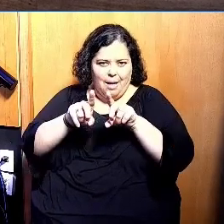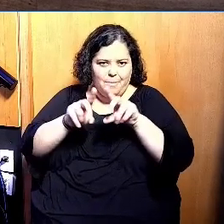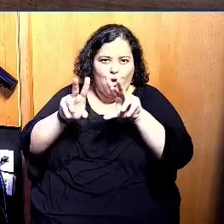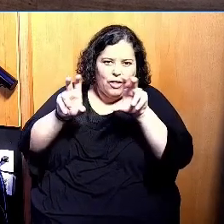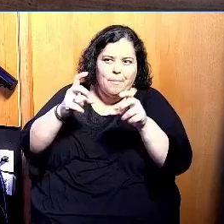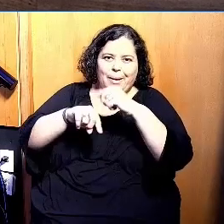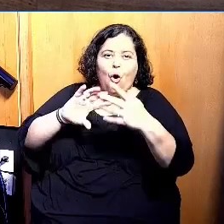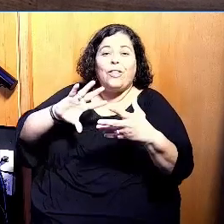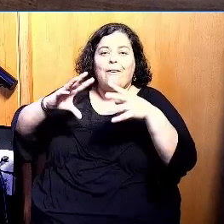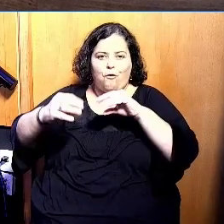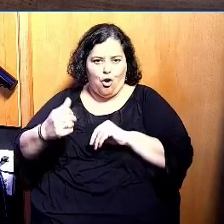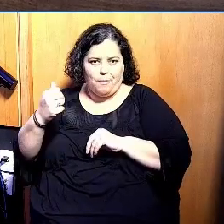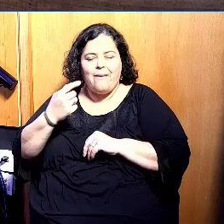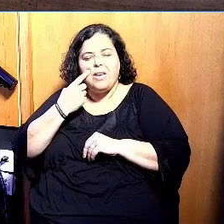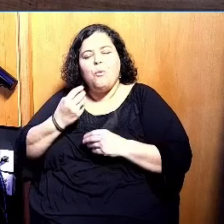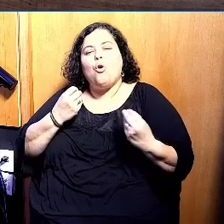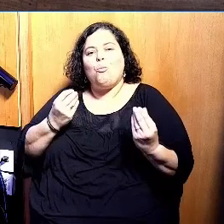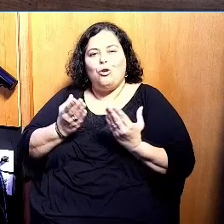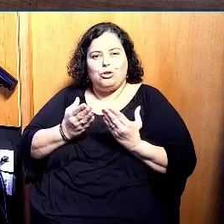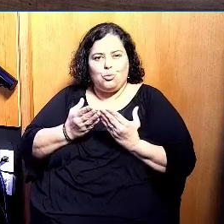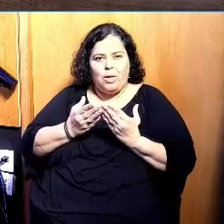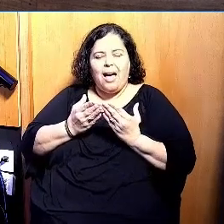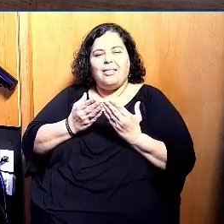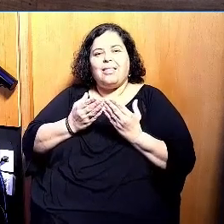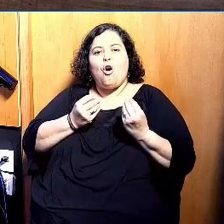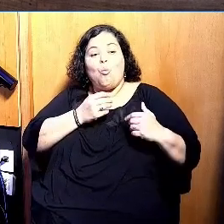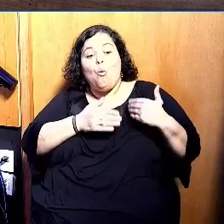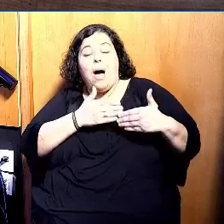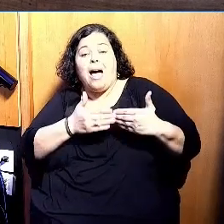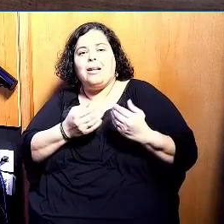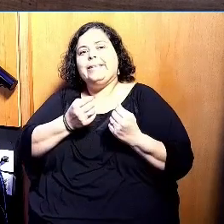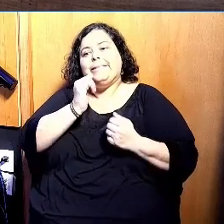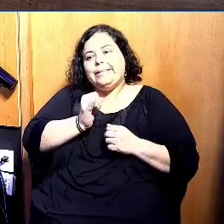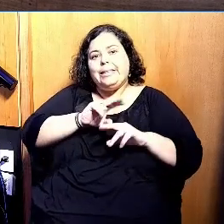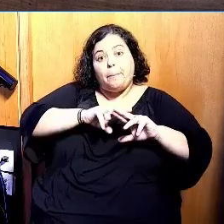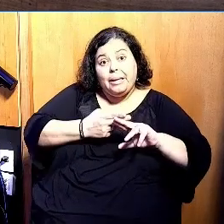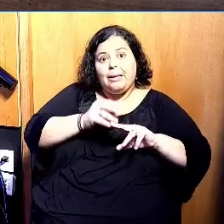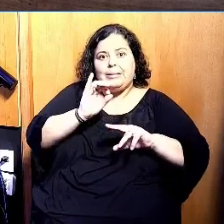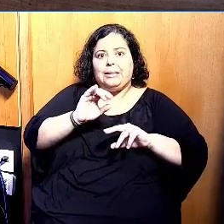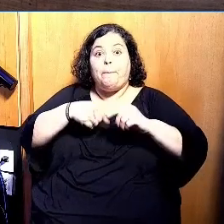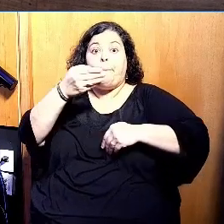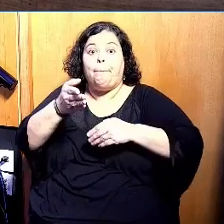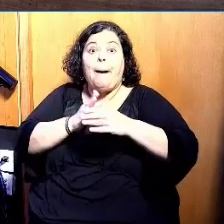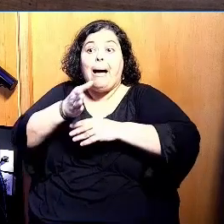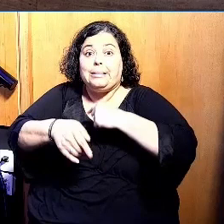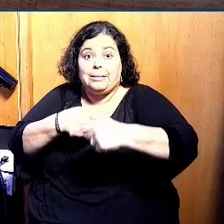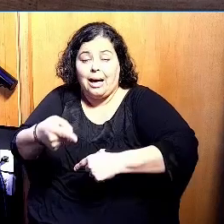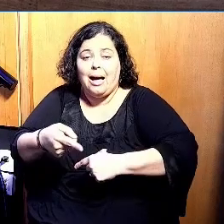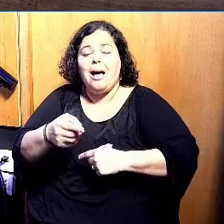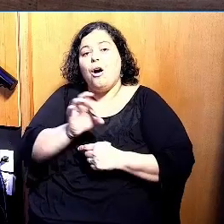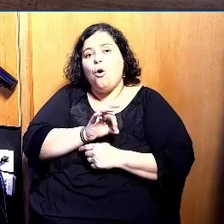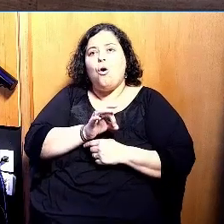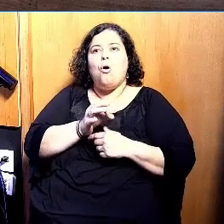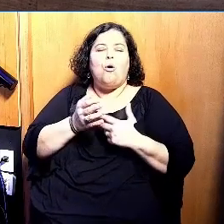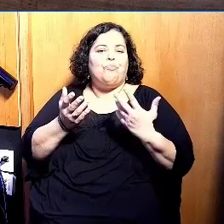cómo los estudiantes van en trayecto, o van repitiendo, o van en el trayecto pero con